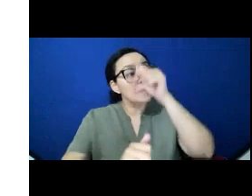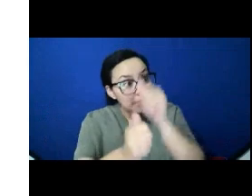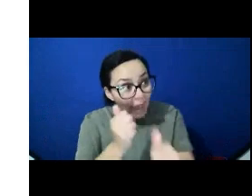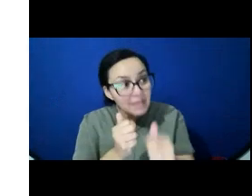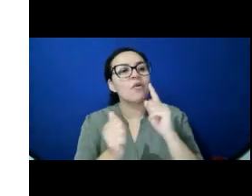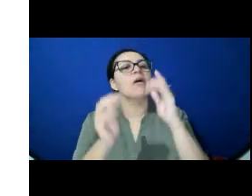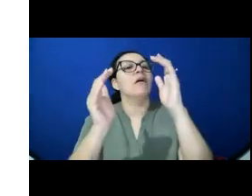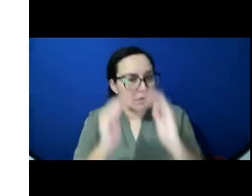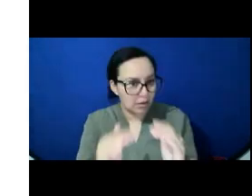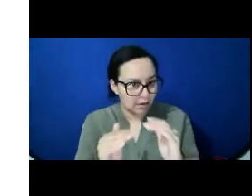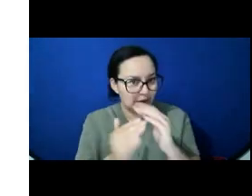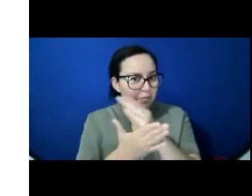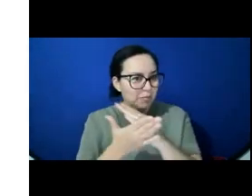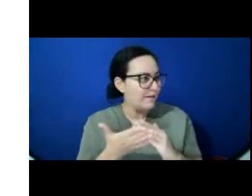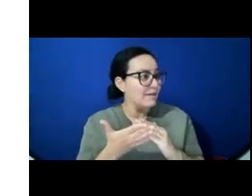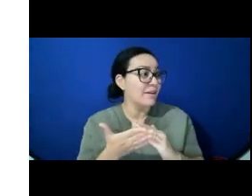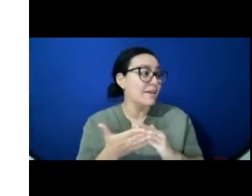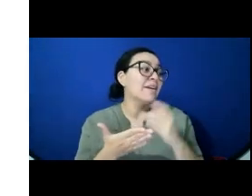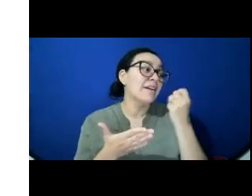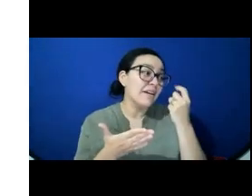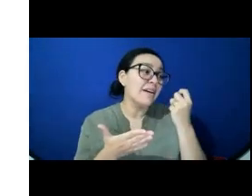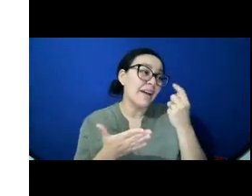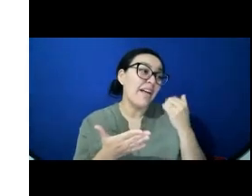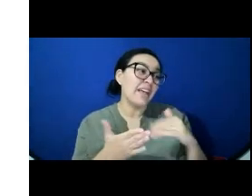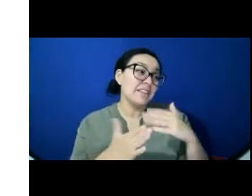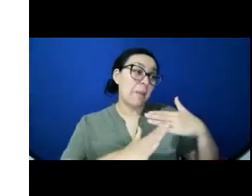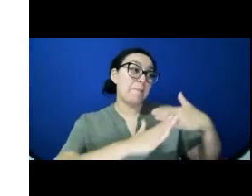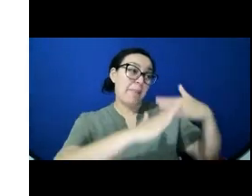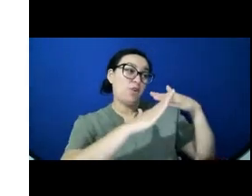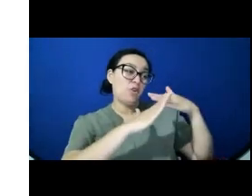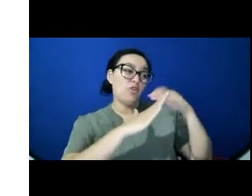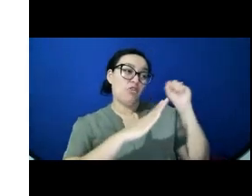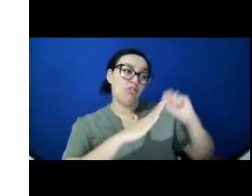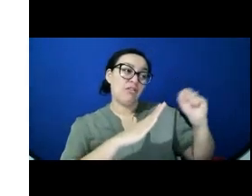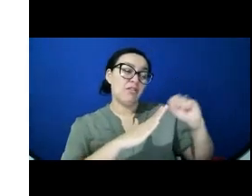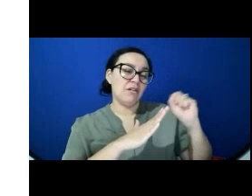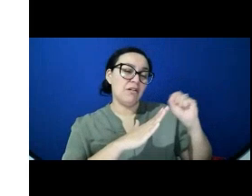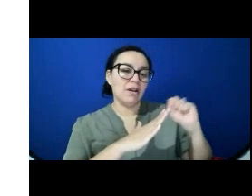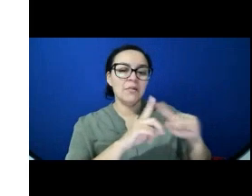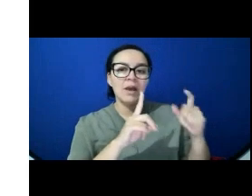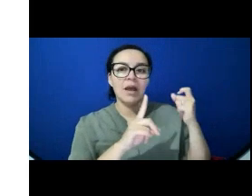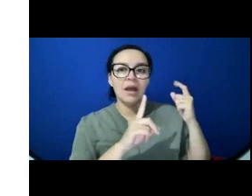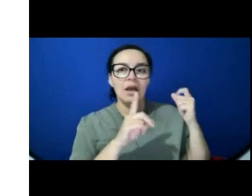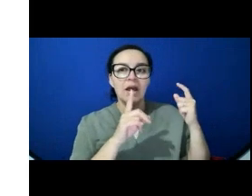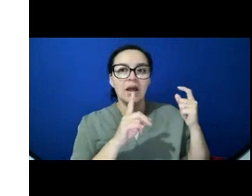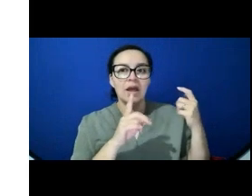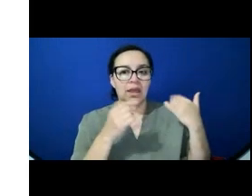poder pasar a la próxima sección. Así que eso es una barrera. Sin embargo,